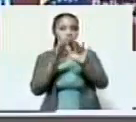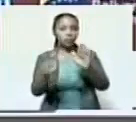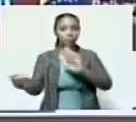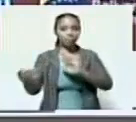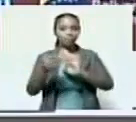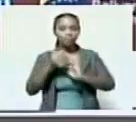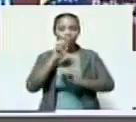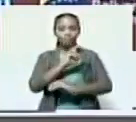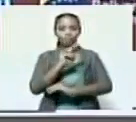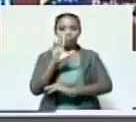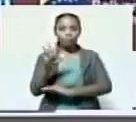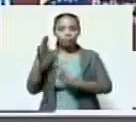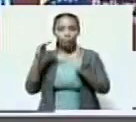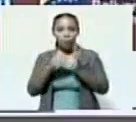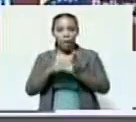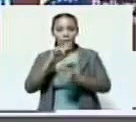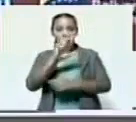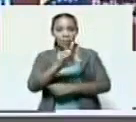afectaron a